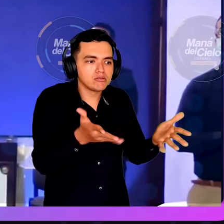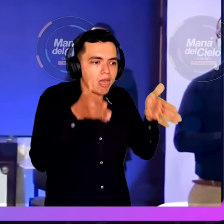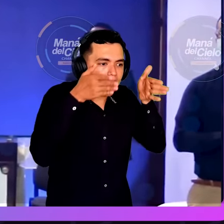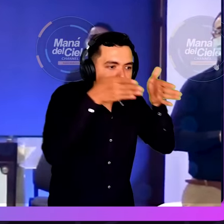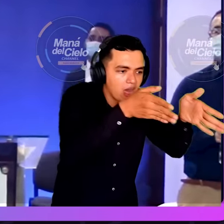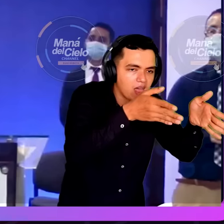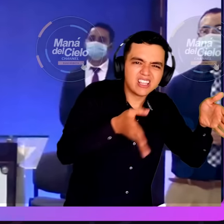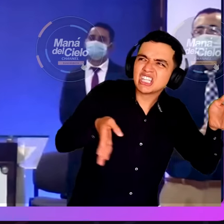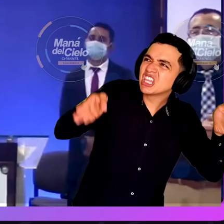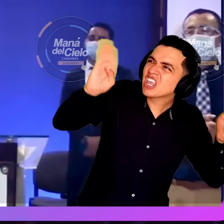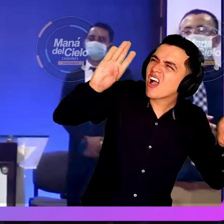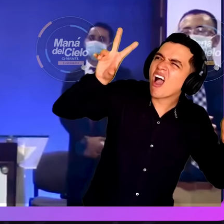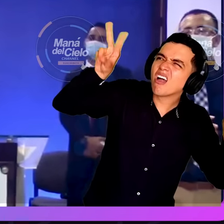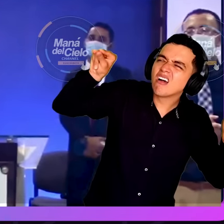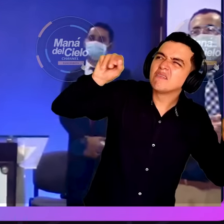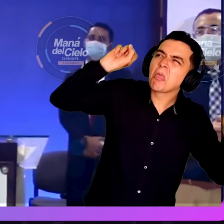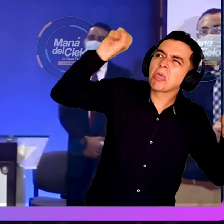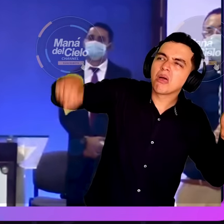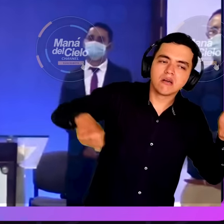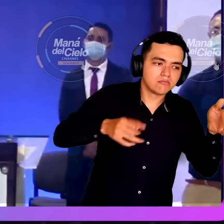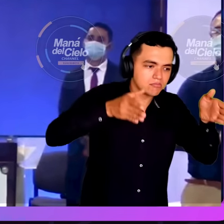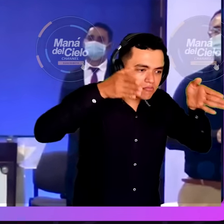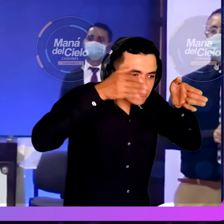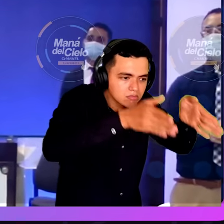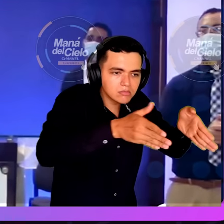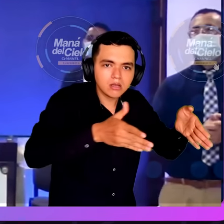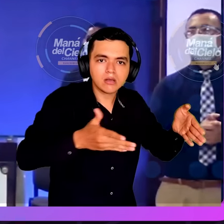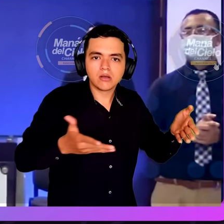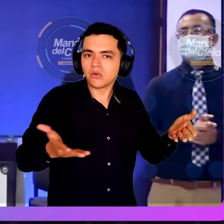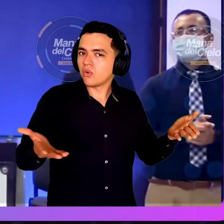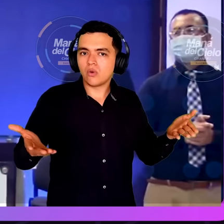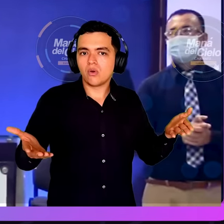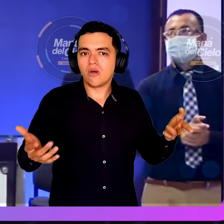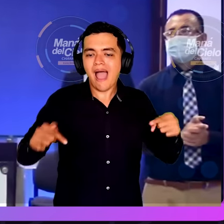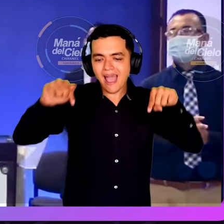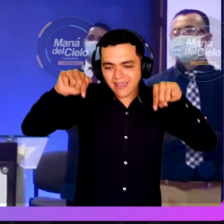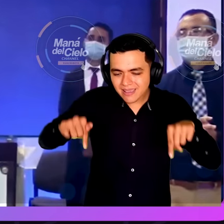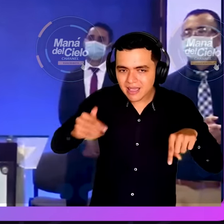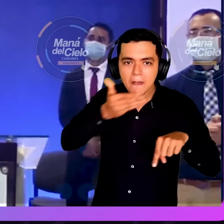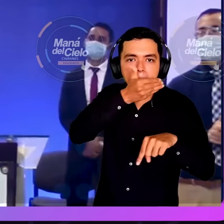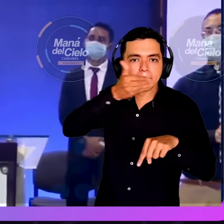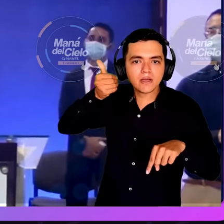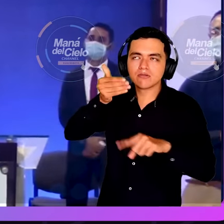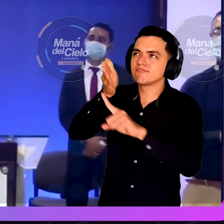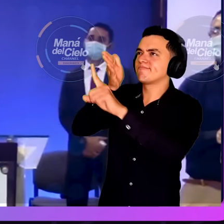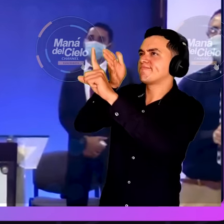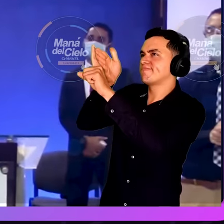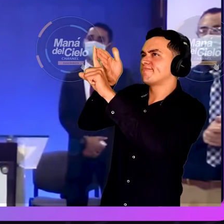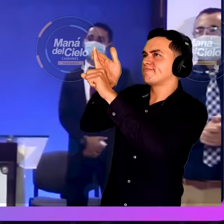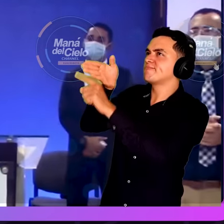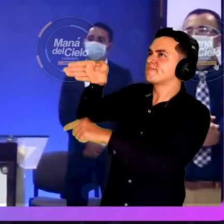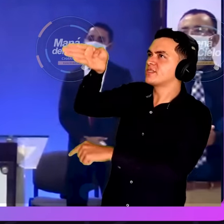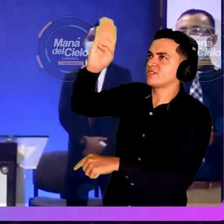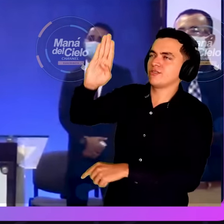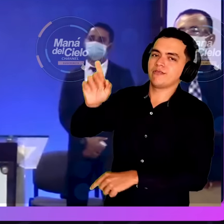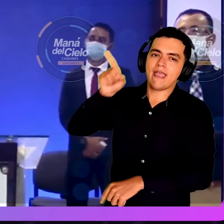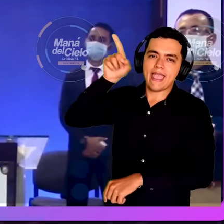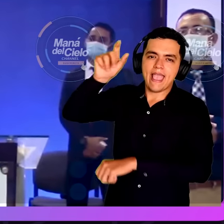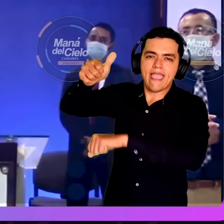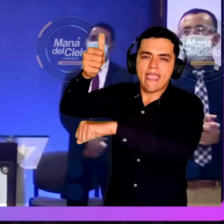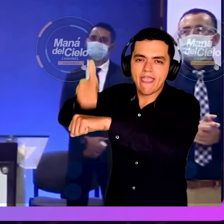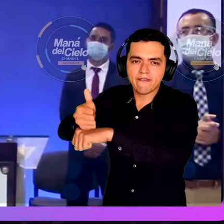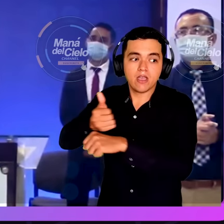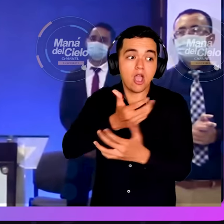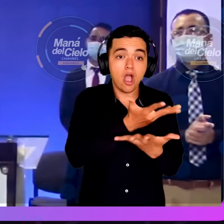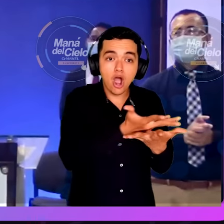con manzanas, con banquetes. Ah, pero cuando ya la necesitaba no respondió. Señor, bendíceme. Mejor carro, una